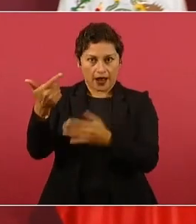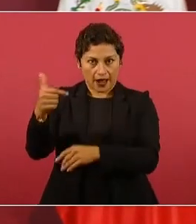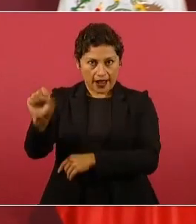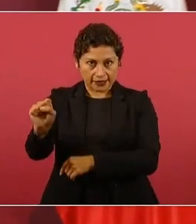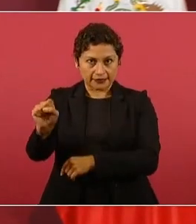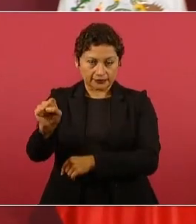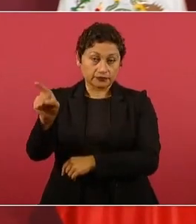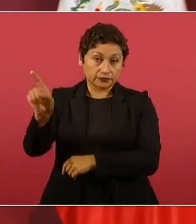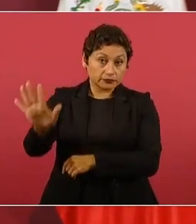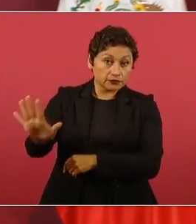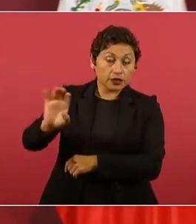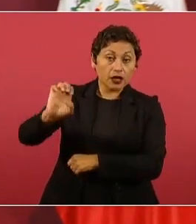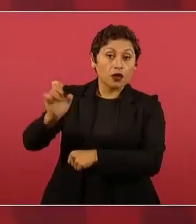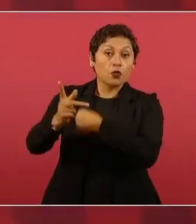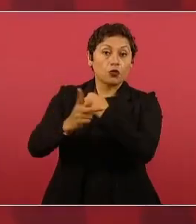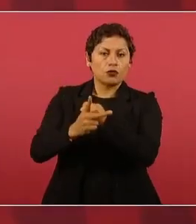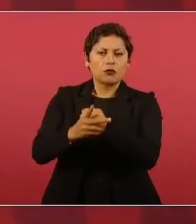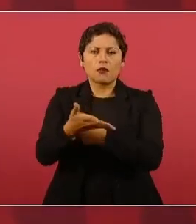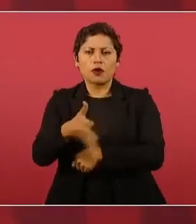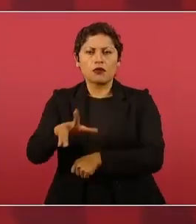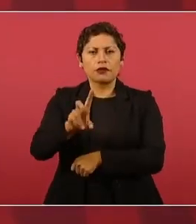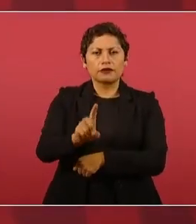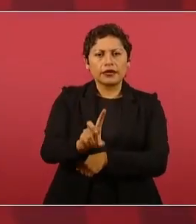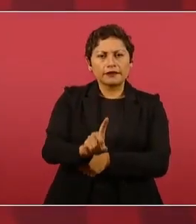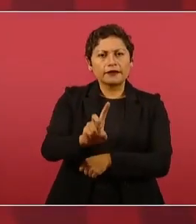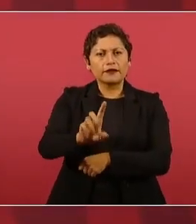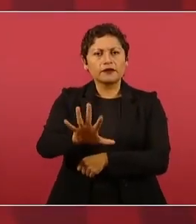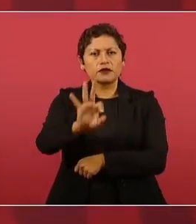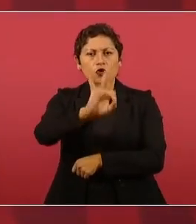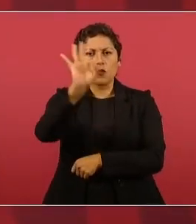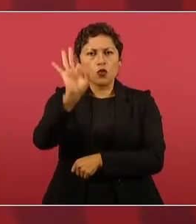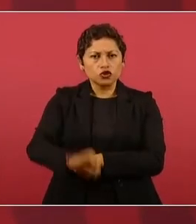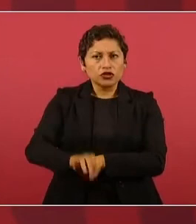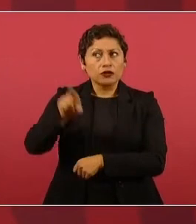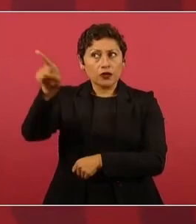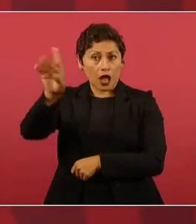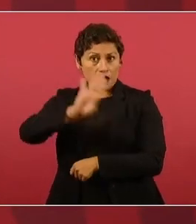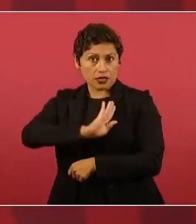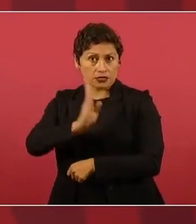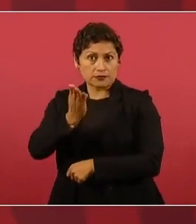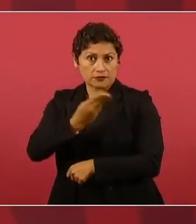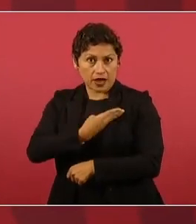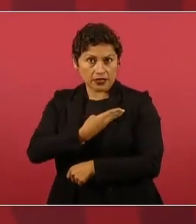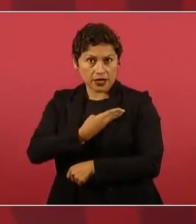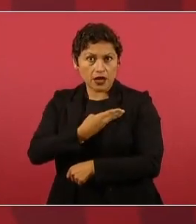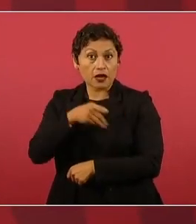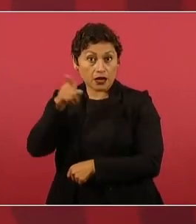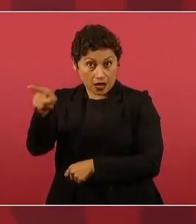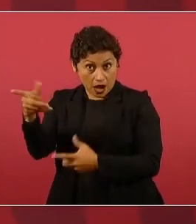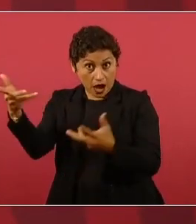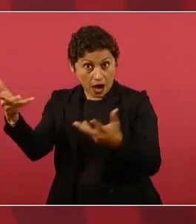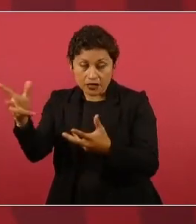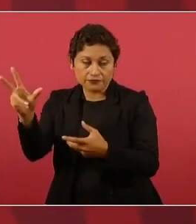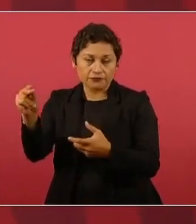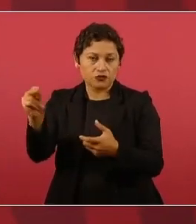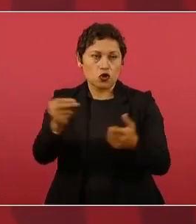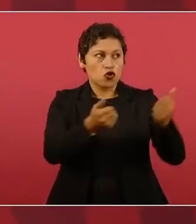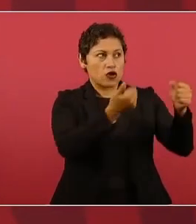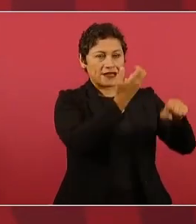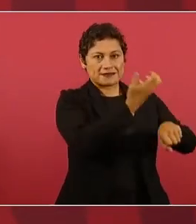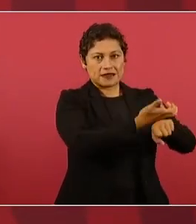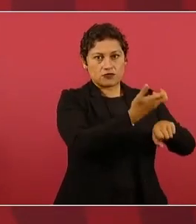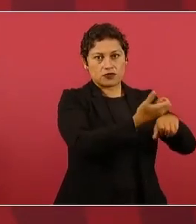Ya el 30–35% del gas que se consume en España se lleva de Estados